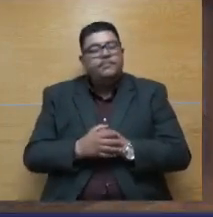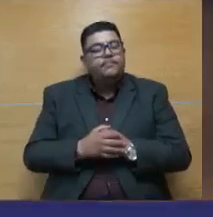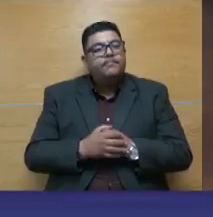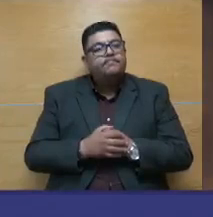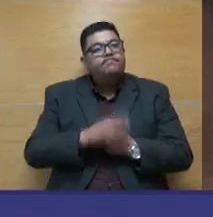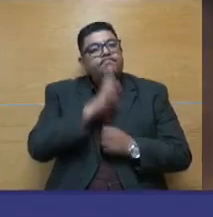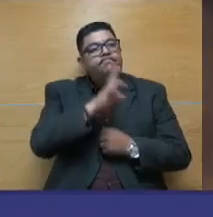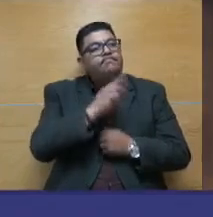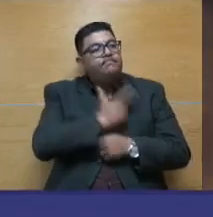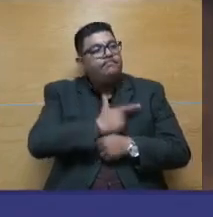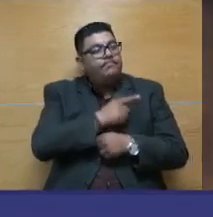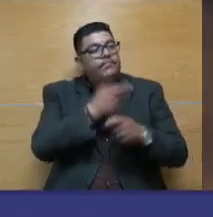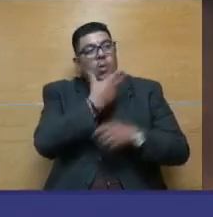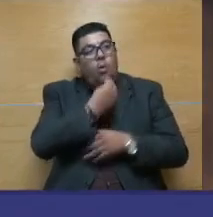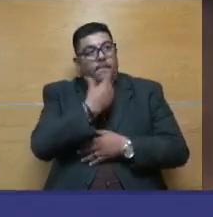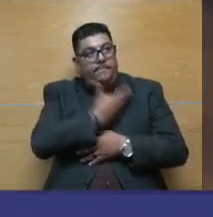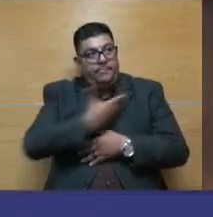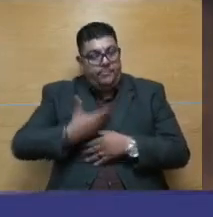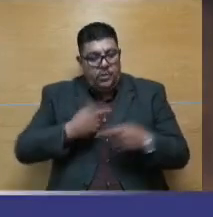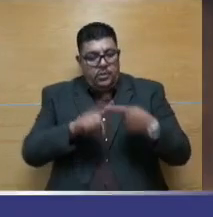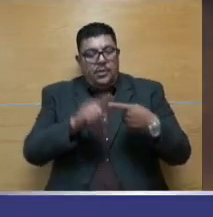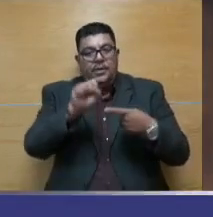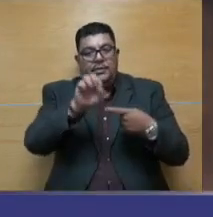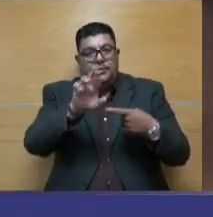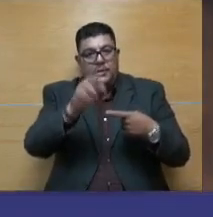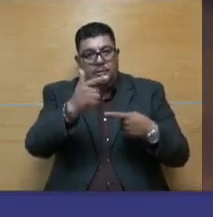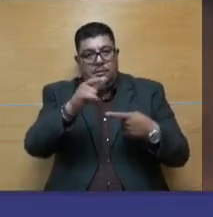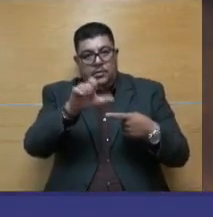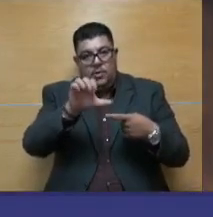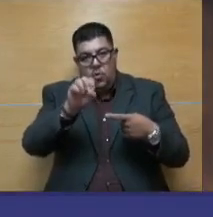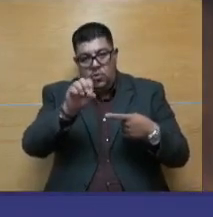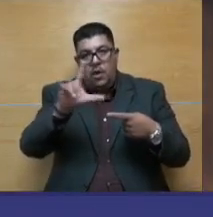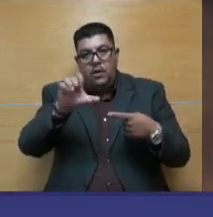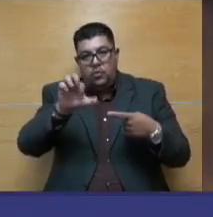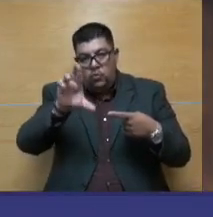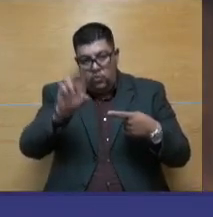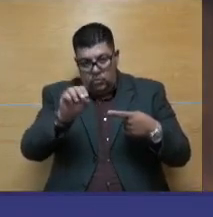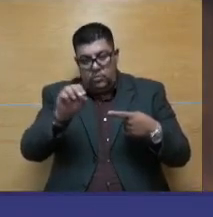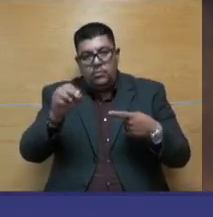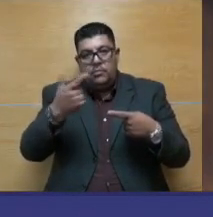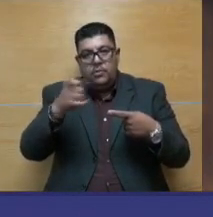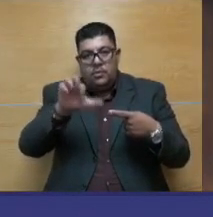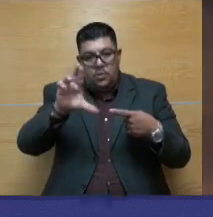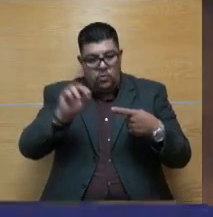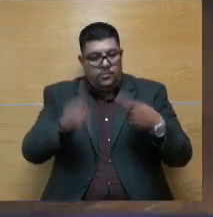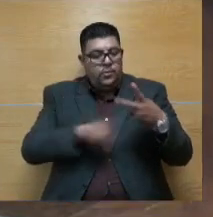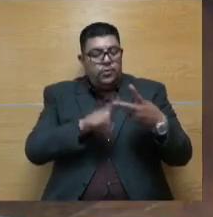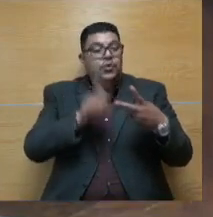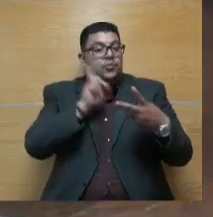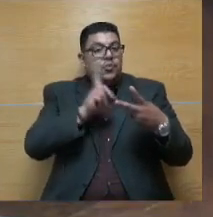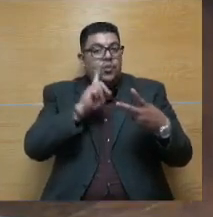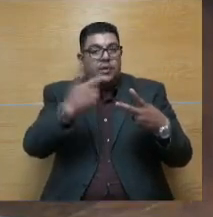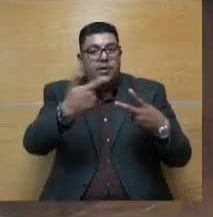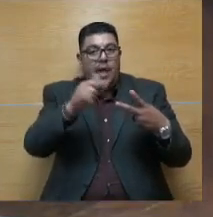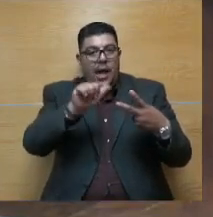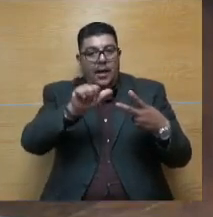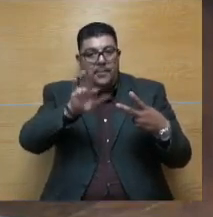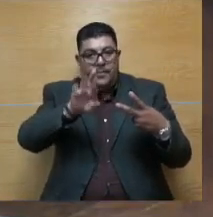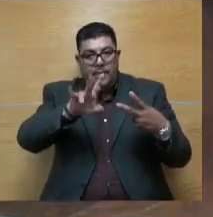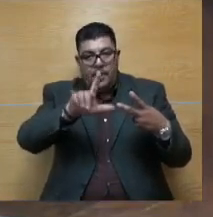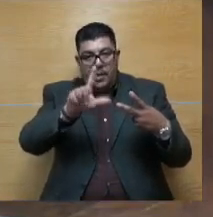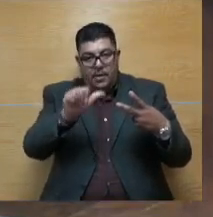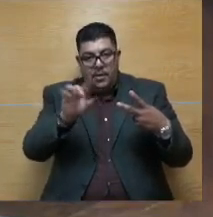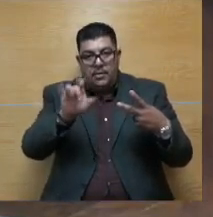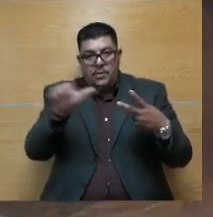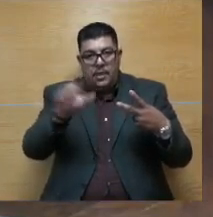presidente Sergio Arturo Guerrero olbera hago constar que además de usted se encuentran presentes en este salón de plenos la magistrada Gabriela del Valle Pérez y el secretario de estudio y